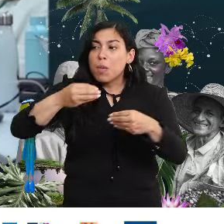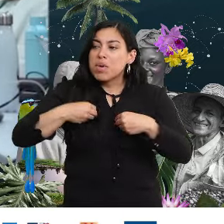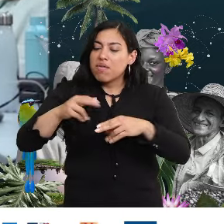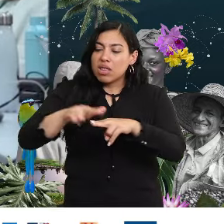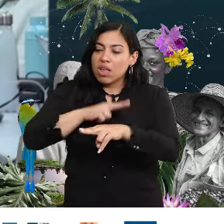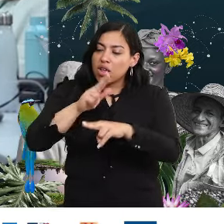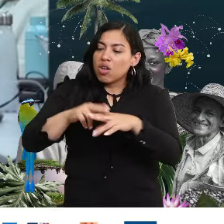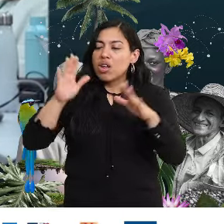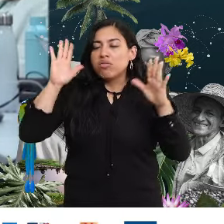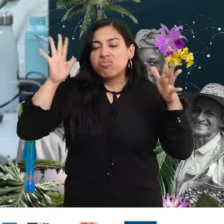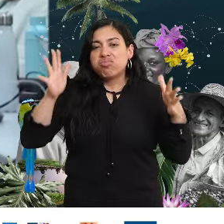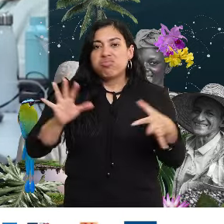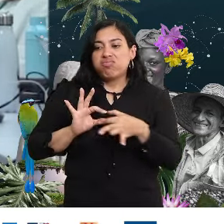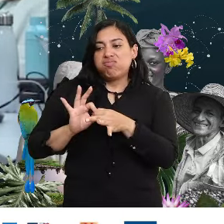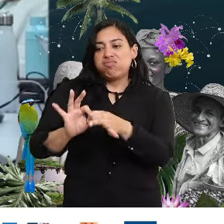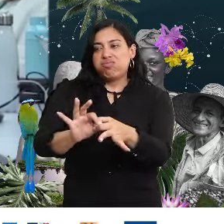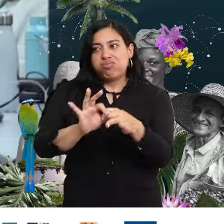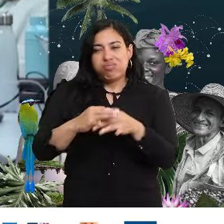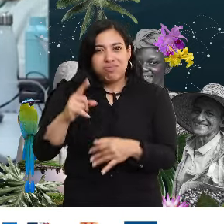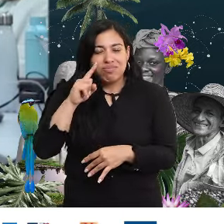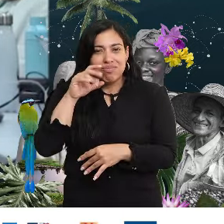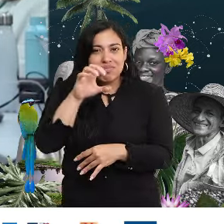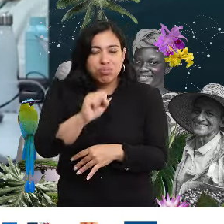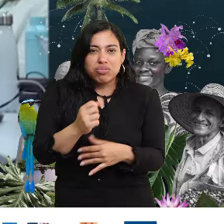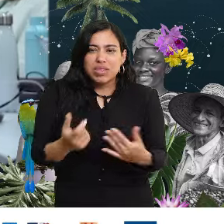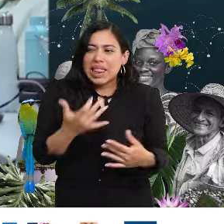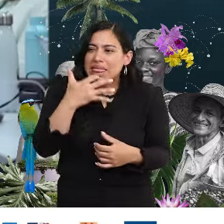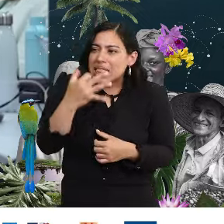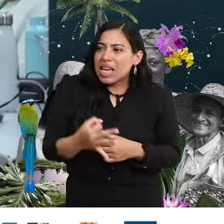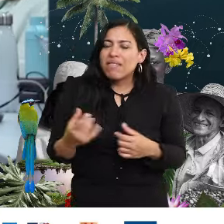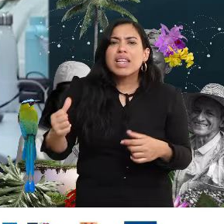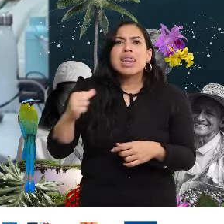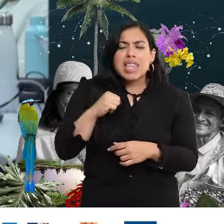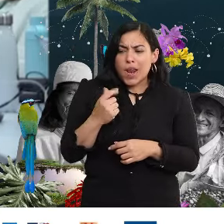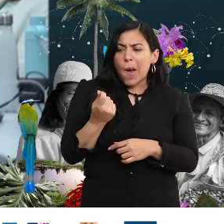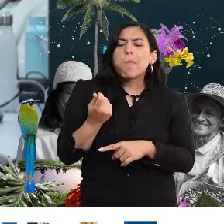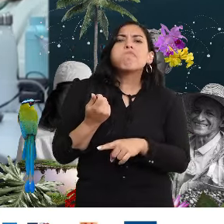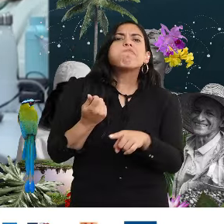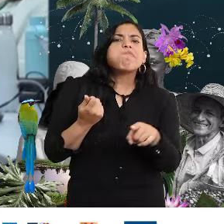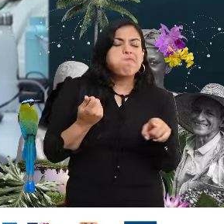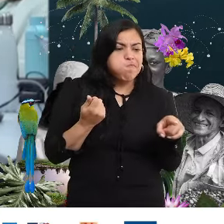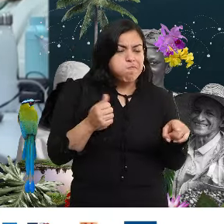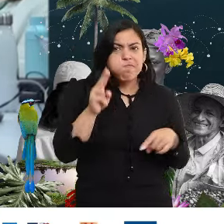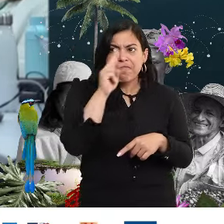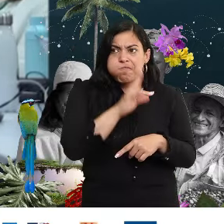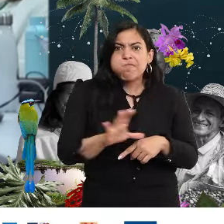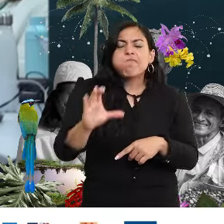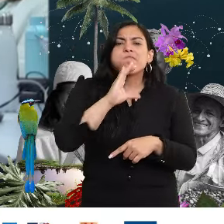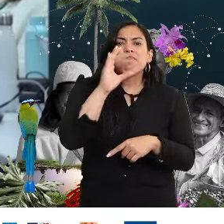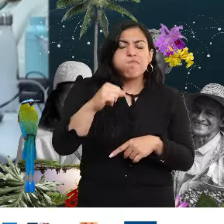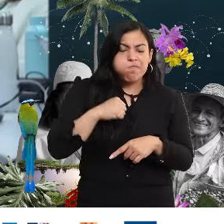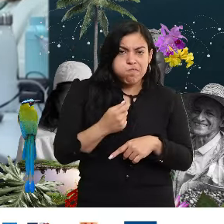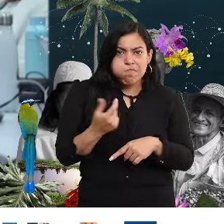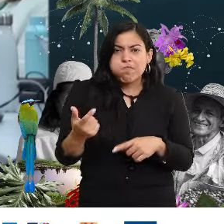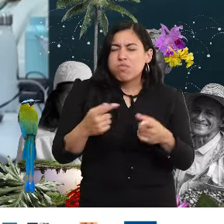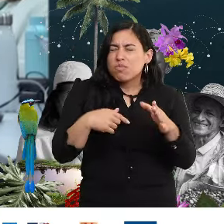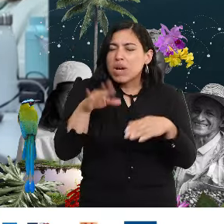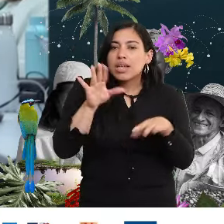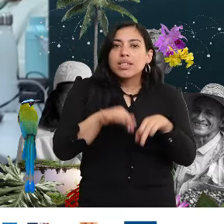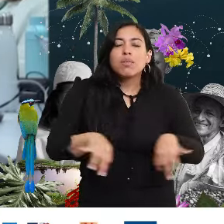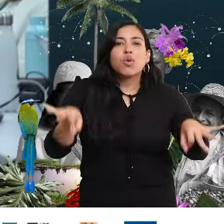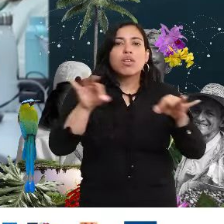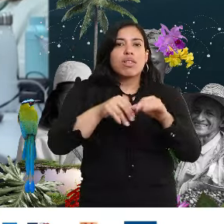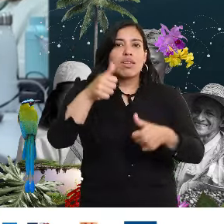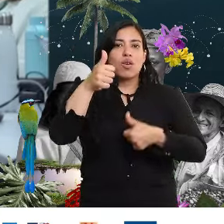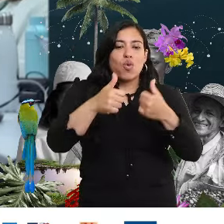la naturaleza, donde hoy encontramos la gran cantidad de recursos que existen en nuestro país, los más importantes